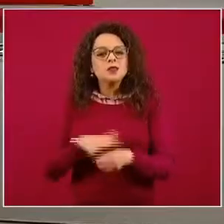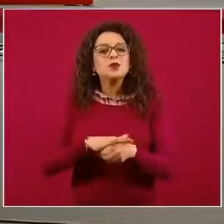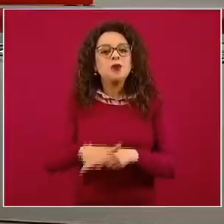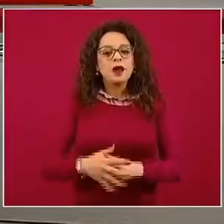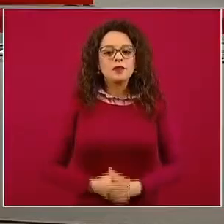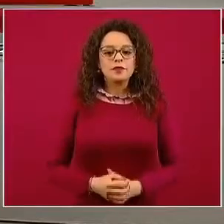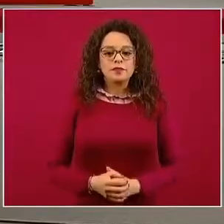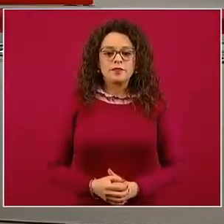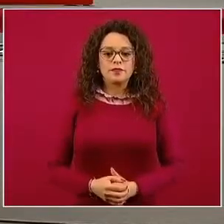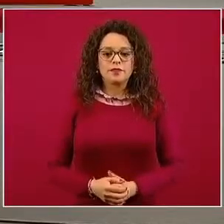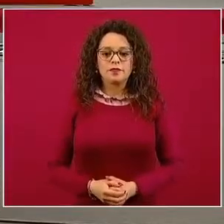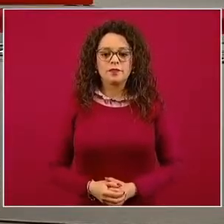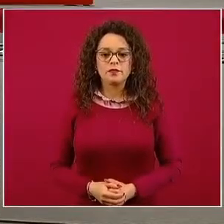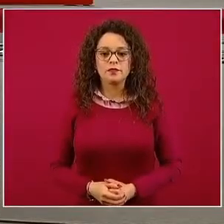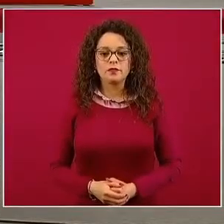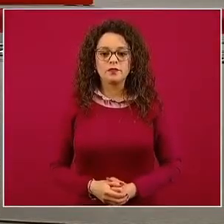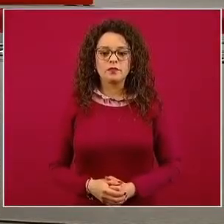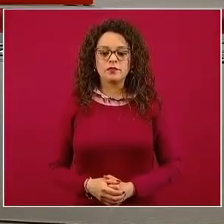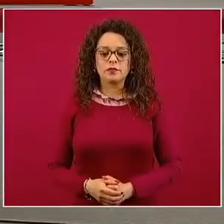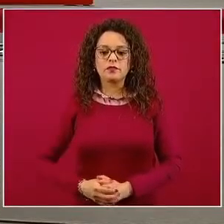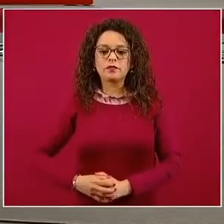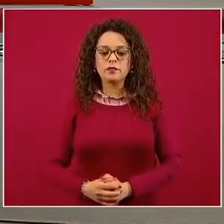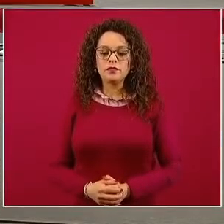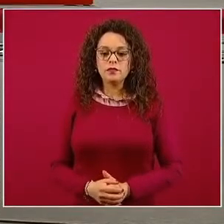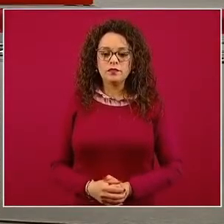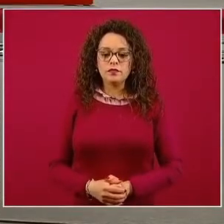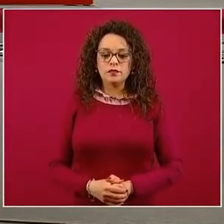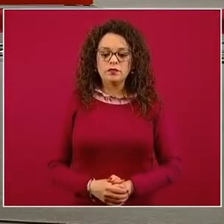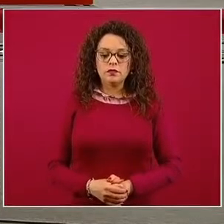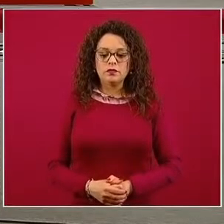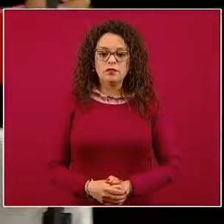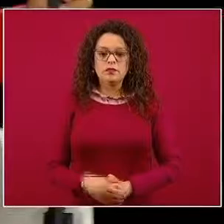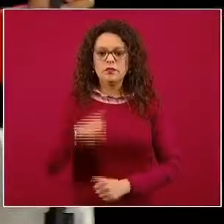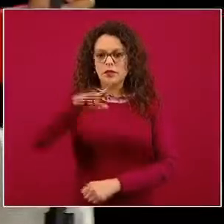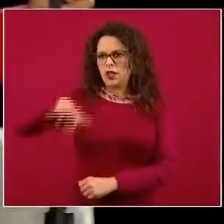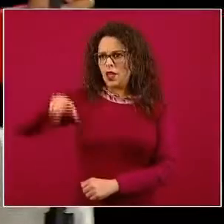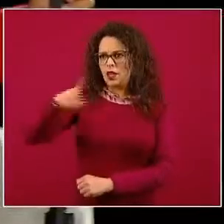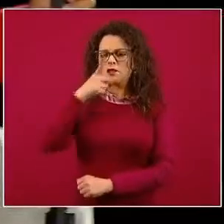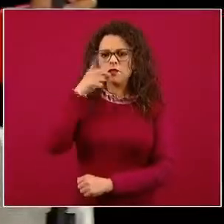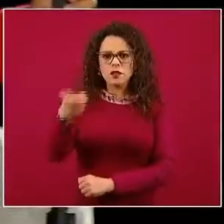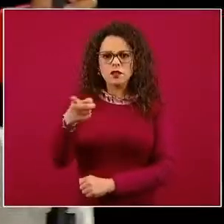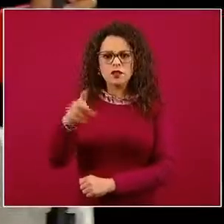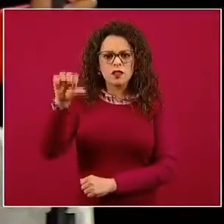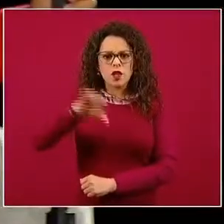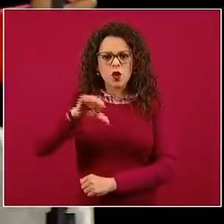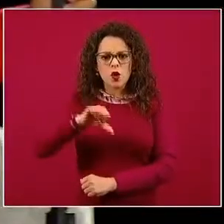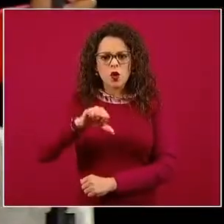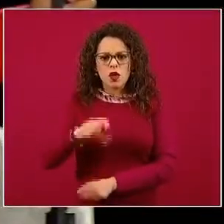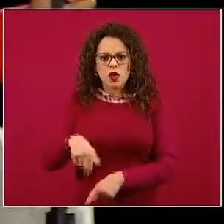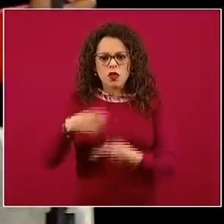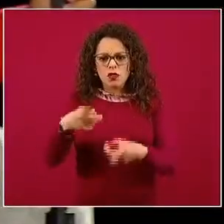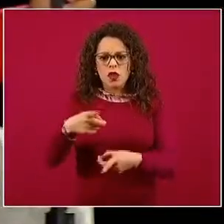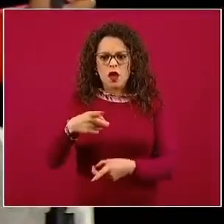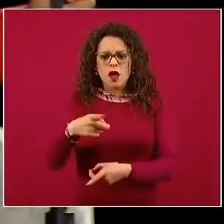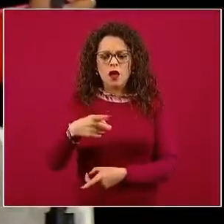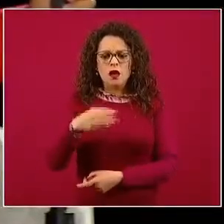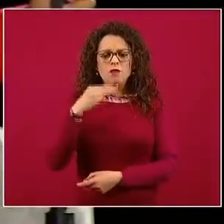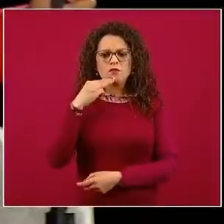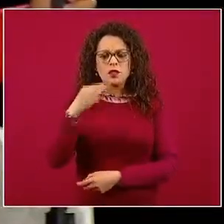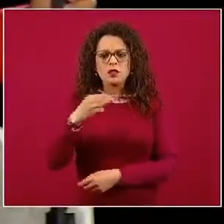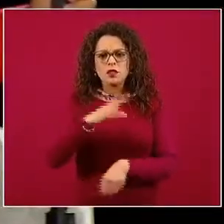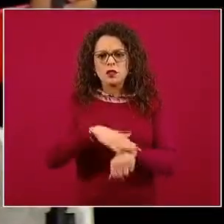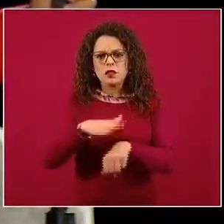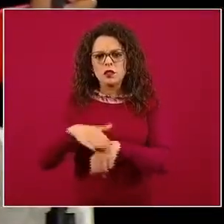¿Cuál es mi mensaje respecto a lo que se dijo? Usted decía que el Instituto Nacional de Salud Pública dio un mensaje alentador dentro de la reunión, que es quien